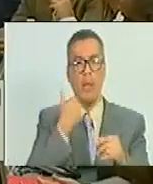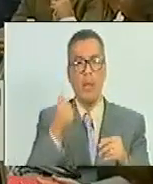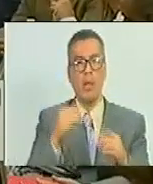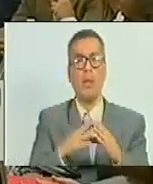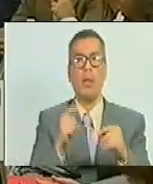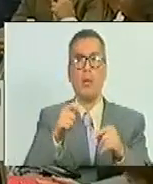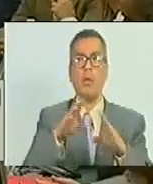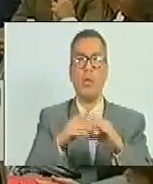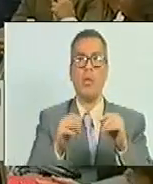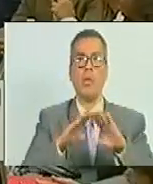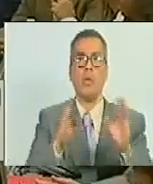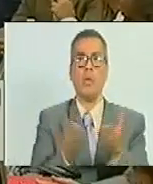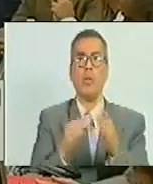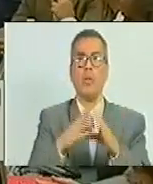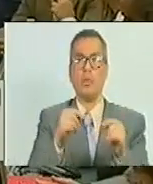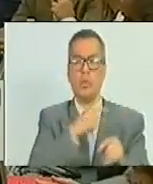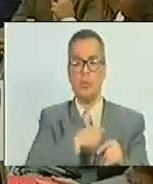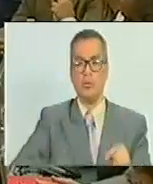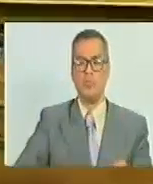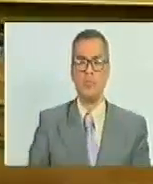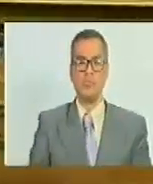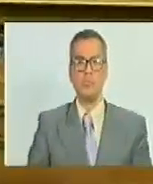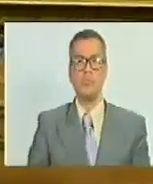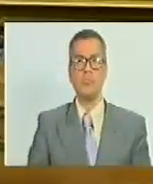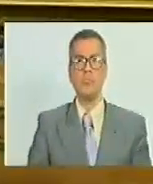cada día se reconoce mucho más en el mundo. Es todo, señor presidente.